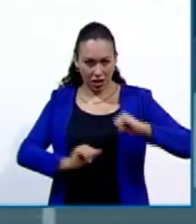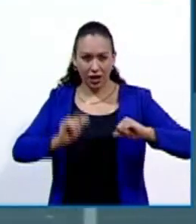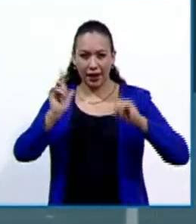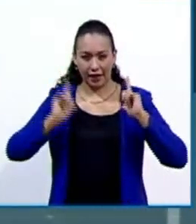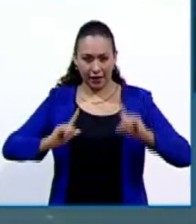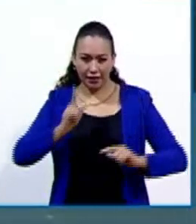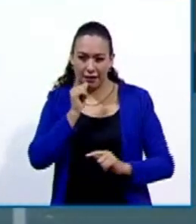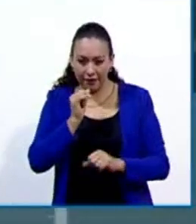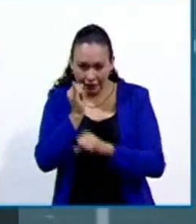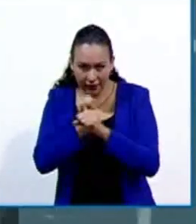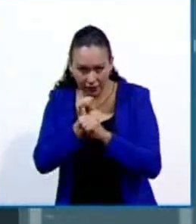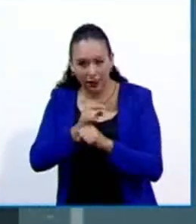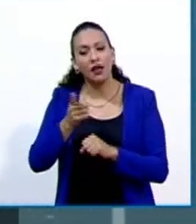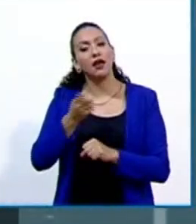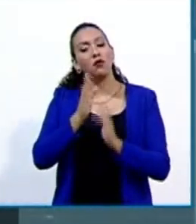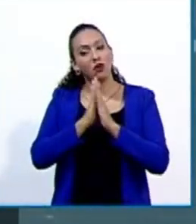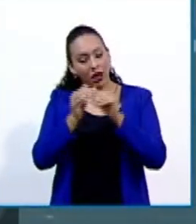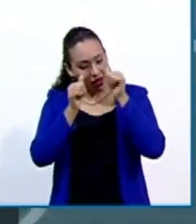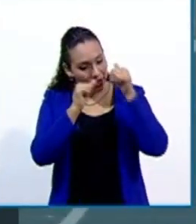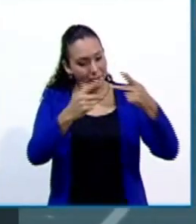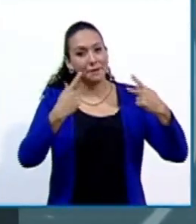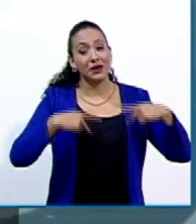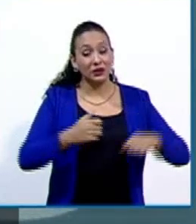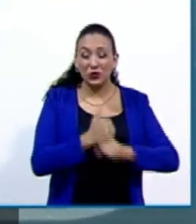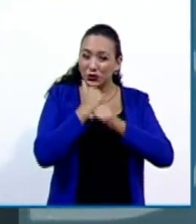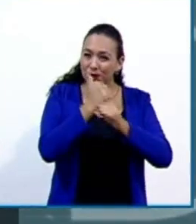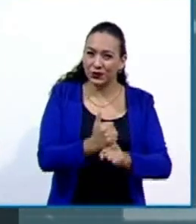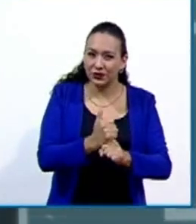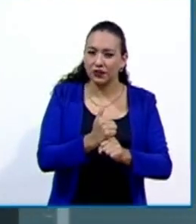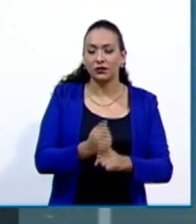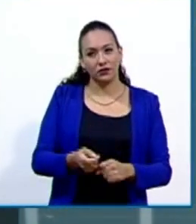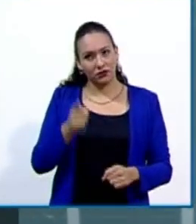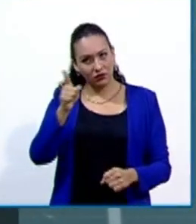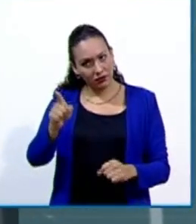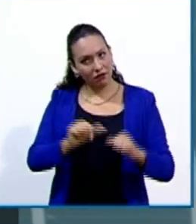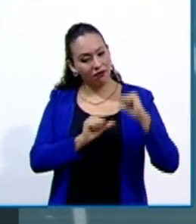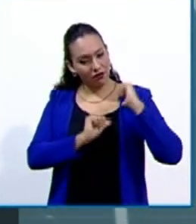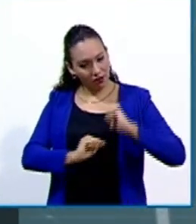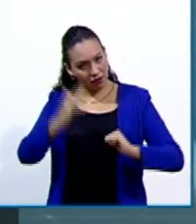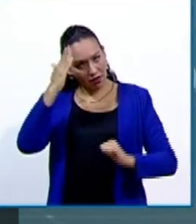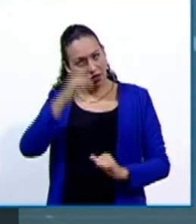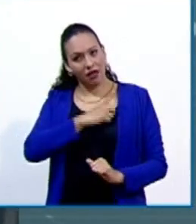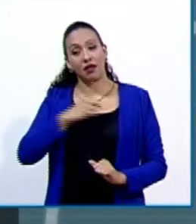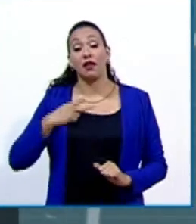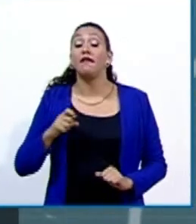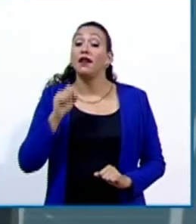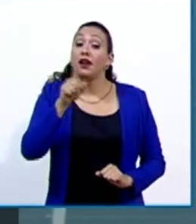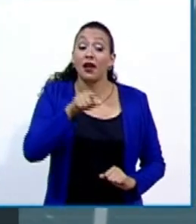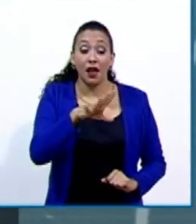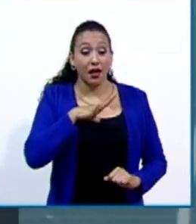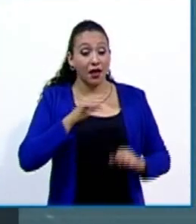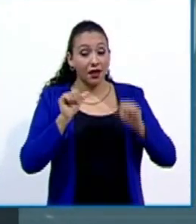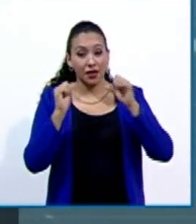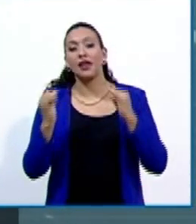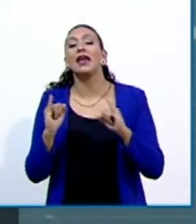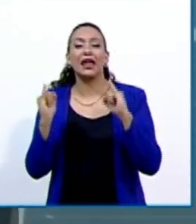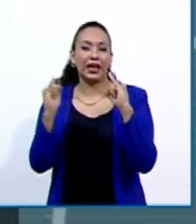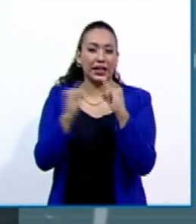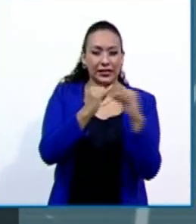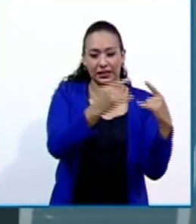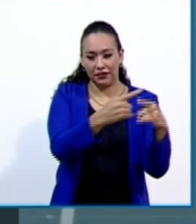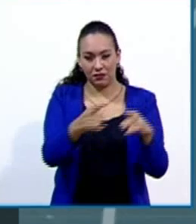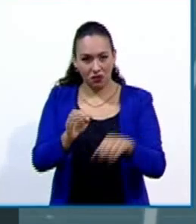haya medidas de atención humanitaria a las víctimas, fortalecer a los organismos que brindan asistencia y protección y